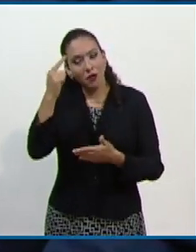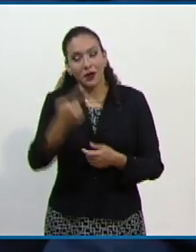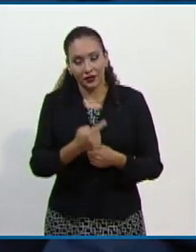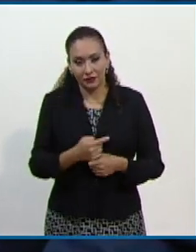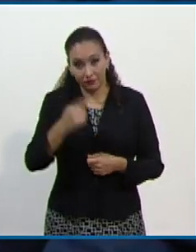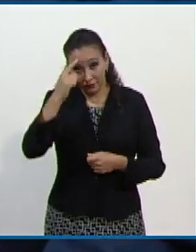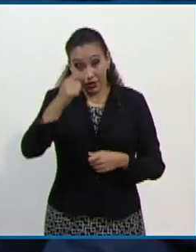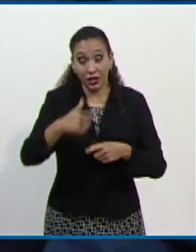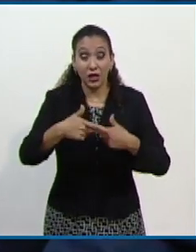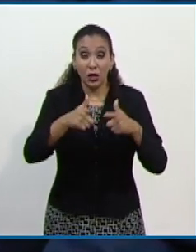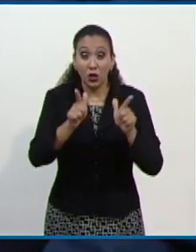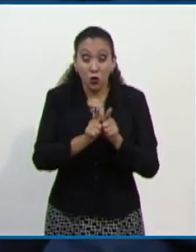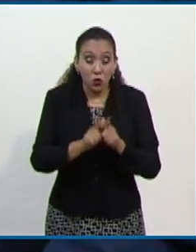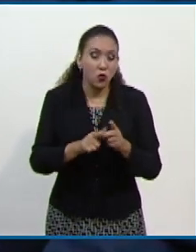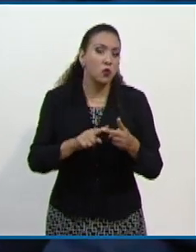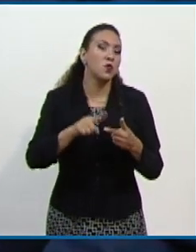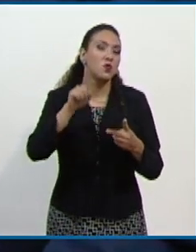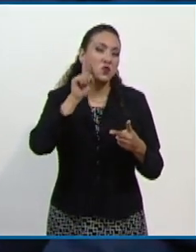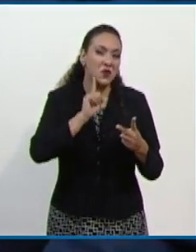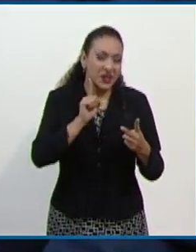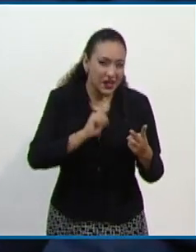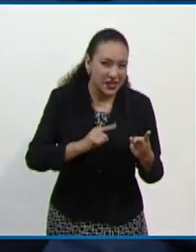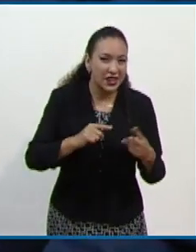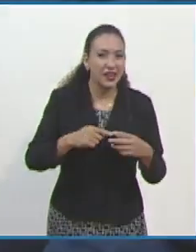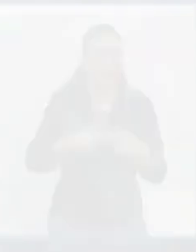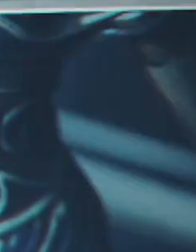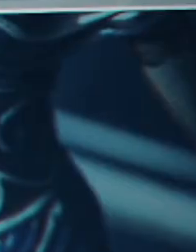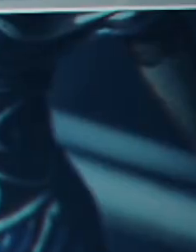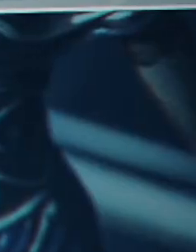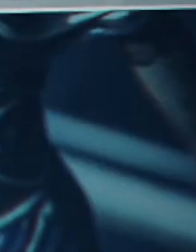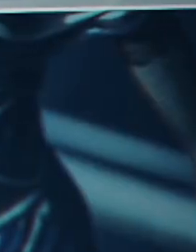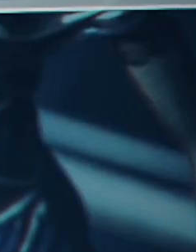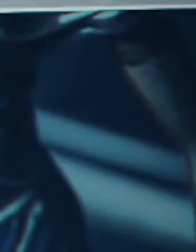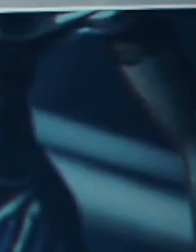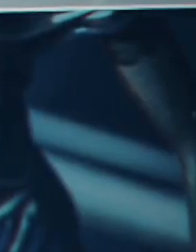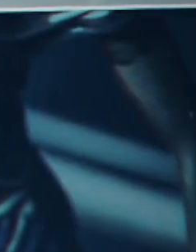histórica que han sufrido las mujeres y otros grupos vulnerables.